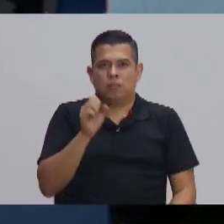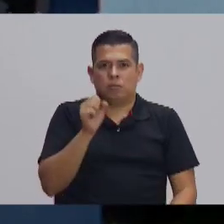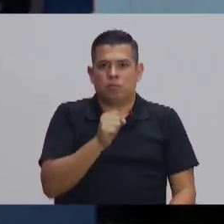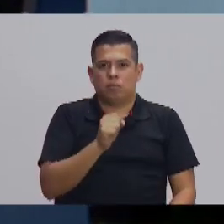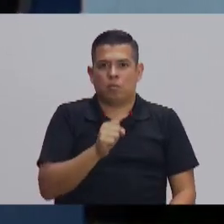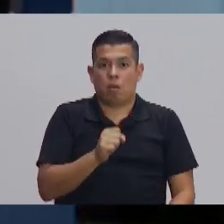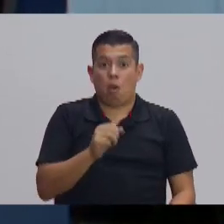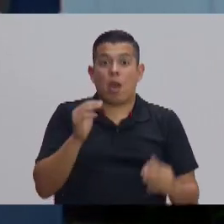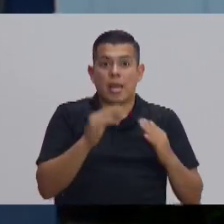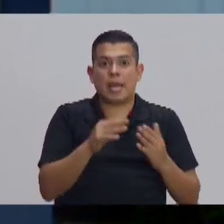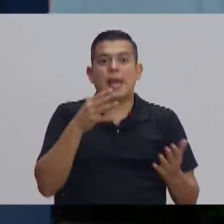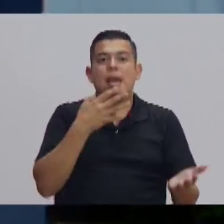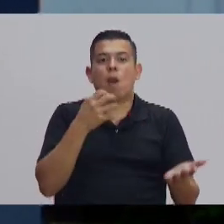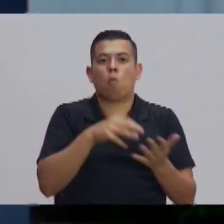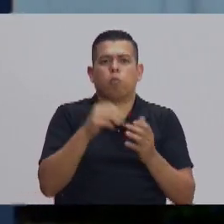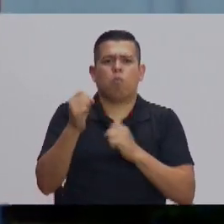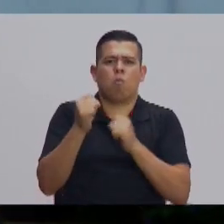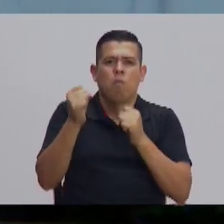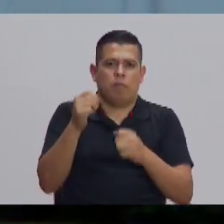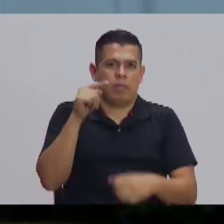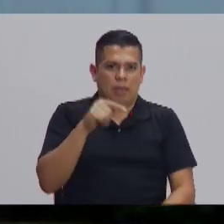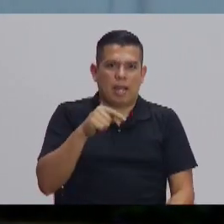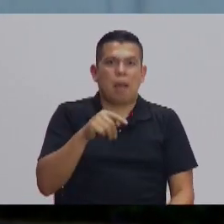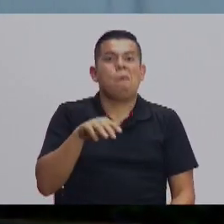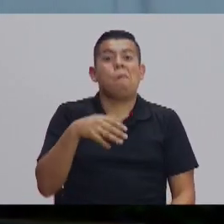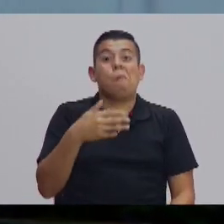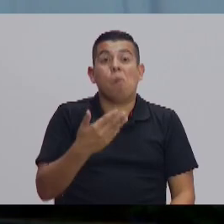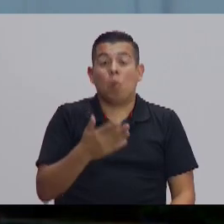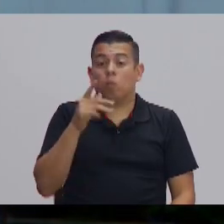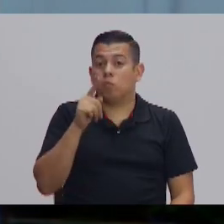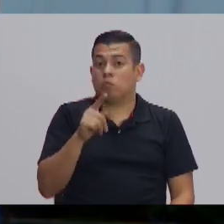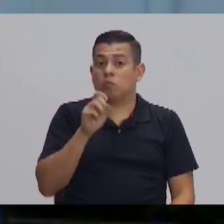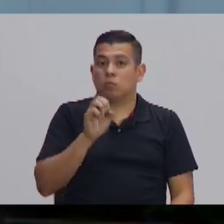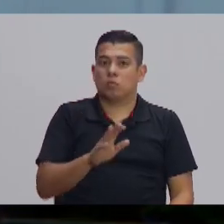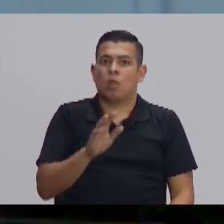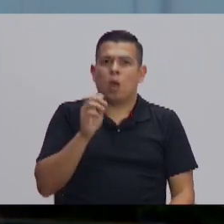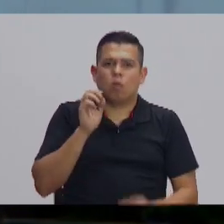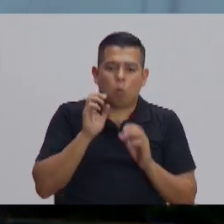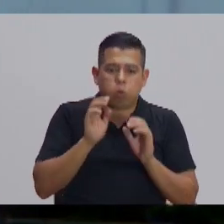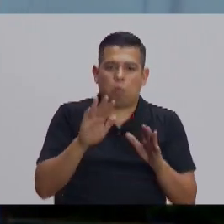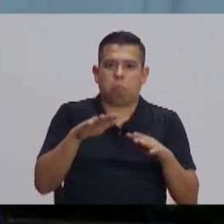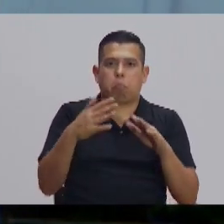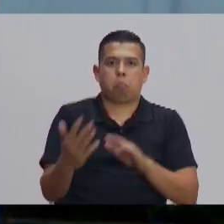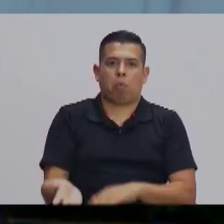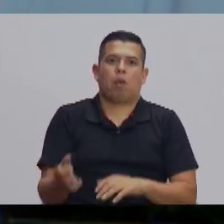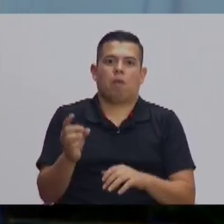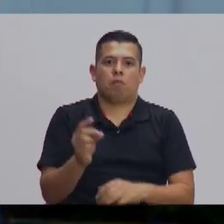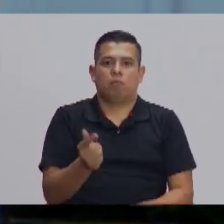dice el poderoso de israel porque porque él con sólo un